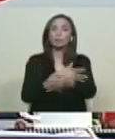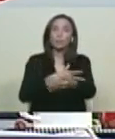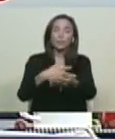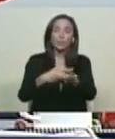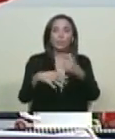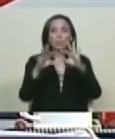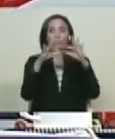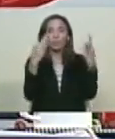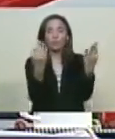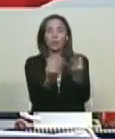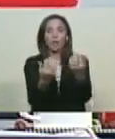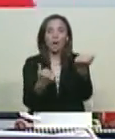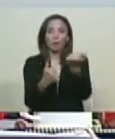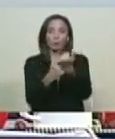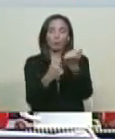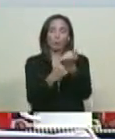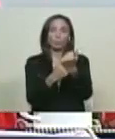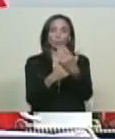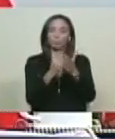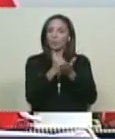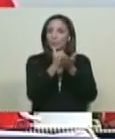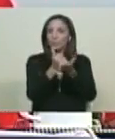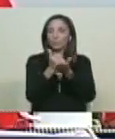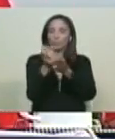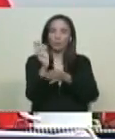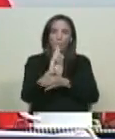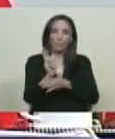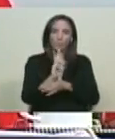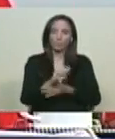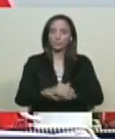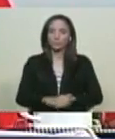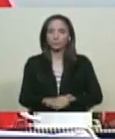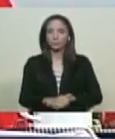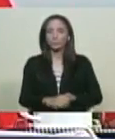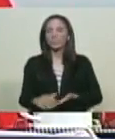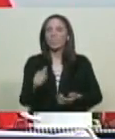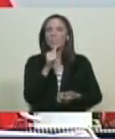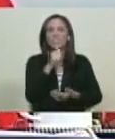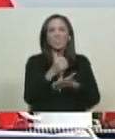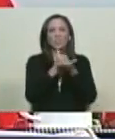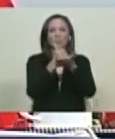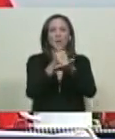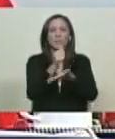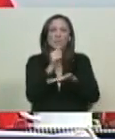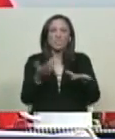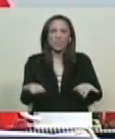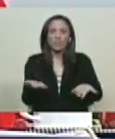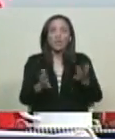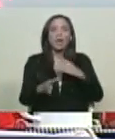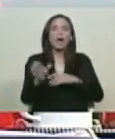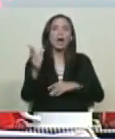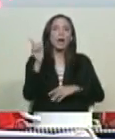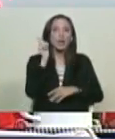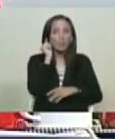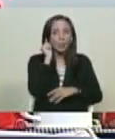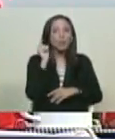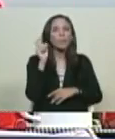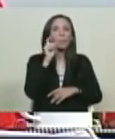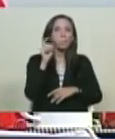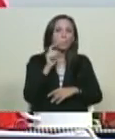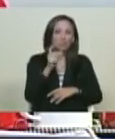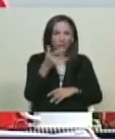hogares de respaldo directo. ¿Respaldo a quién? A las mujeres embarazadas. ¿Qué hay